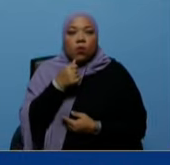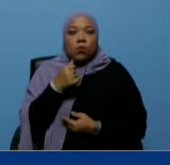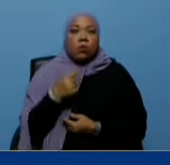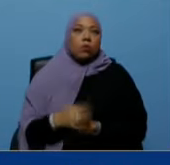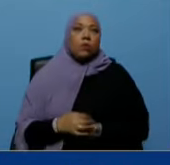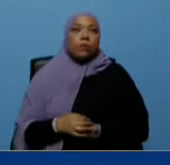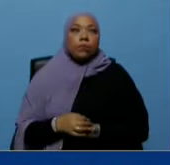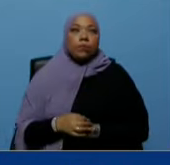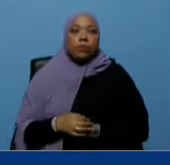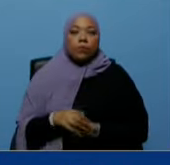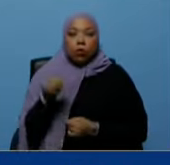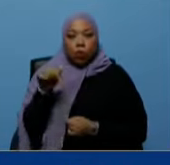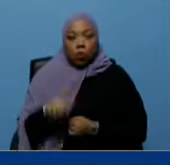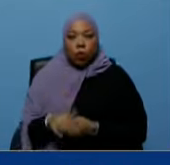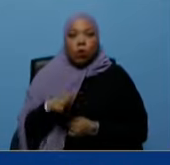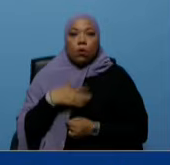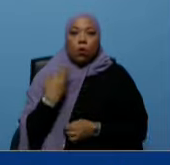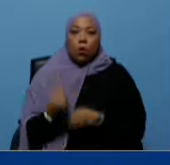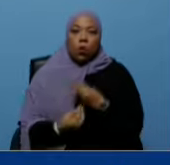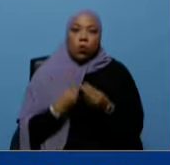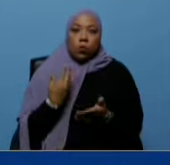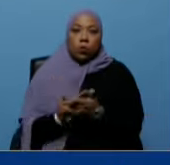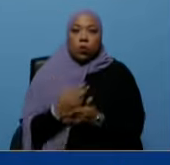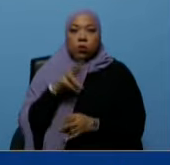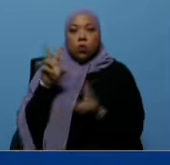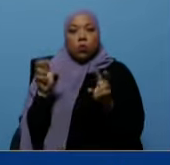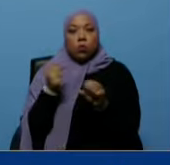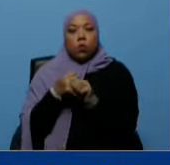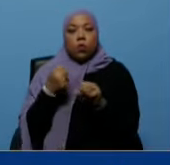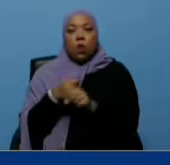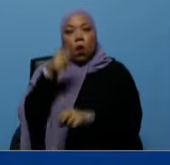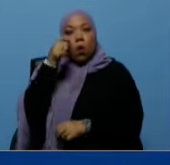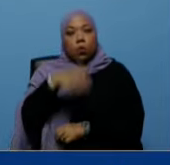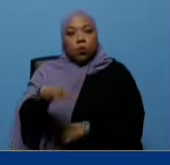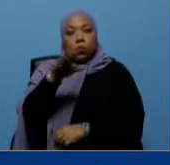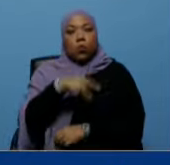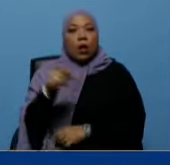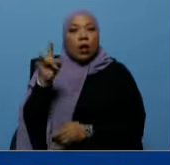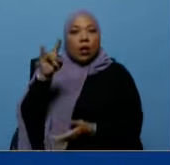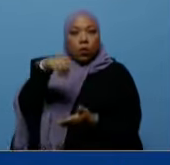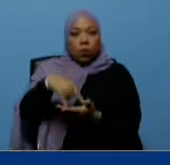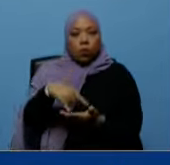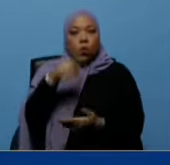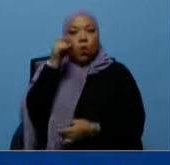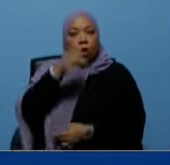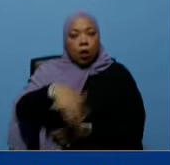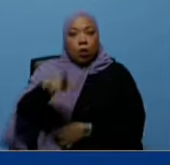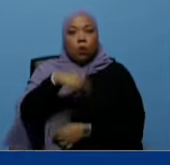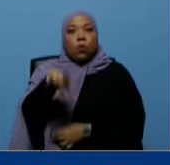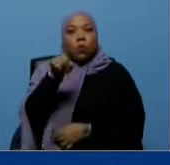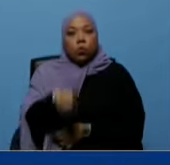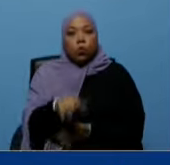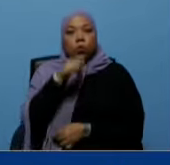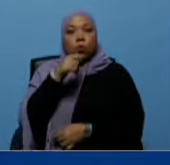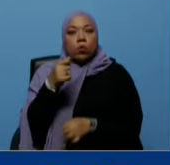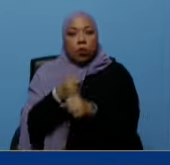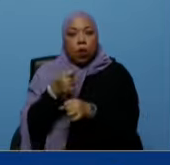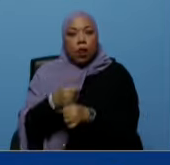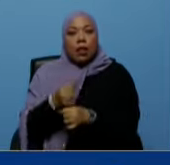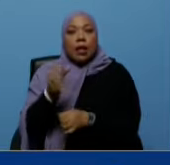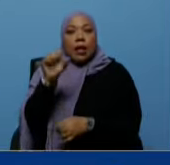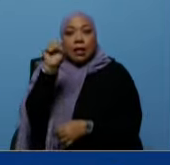fíjese, hoy usted le ha dado nuevamente a este pueblo carabobeño, a este pueblo del sur de